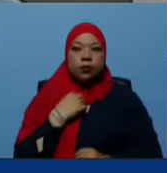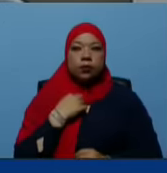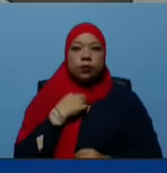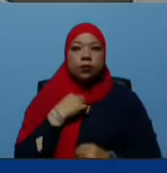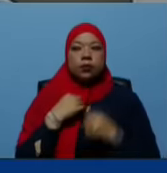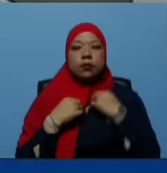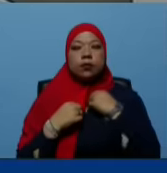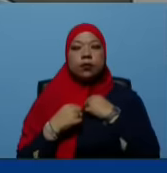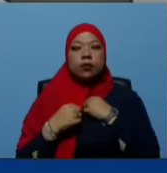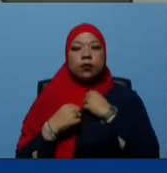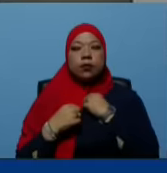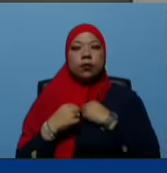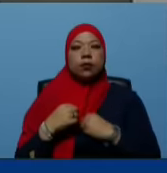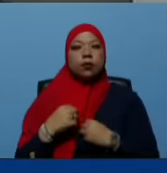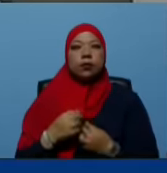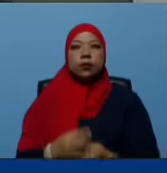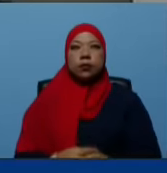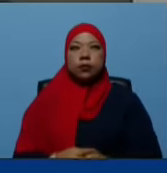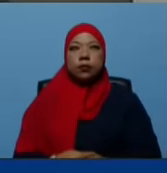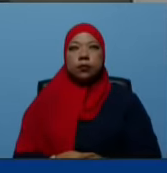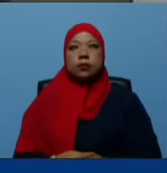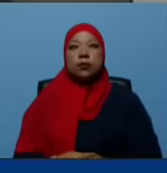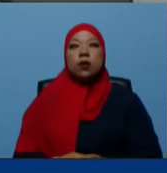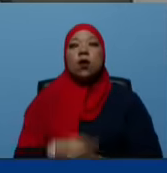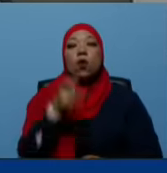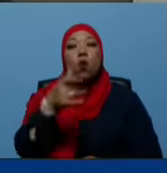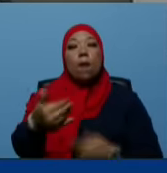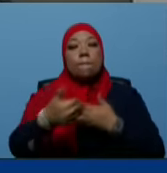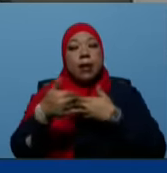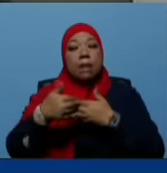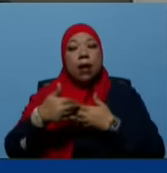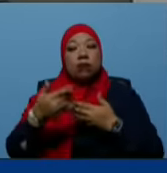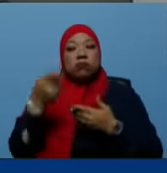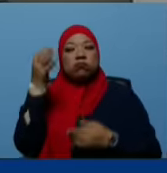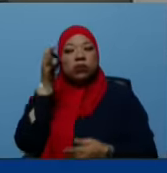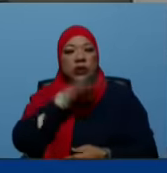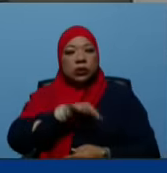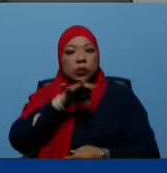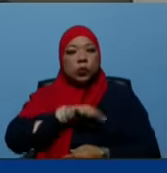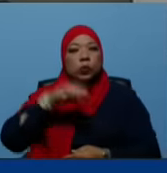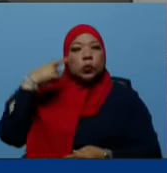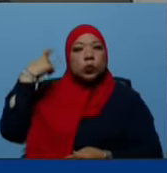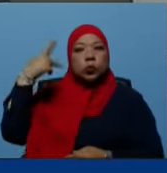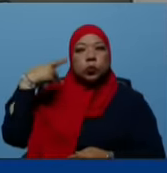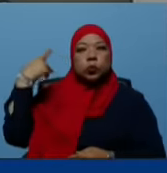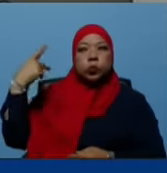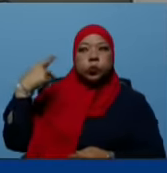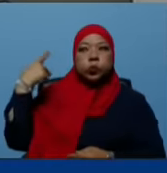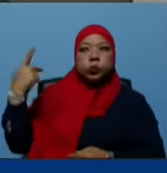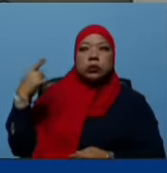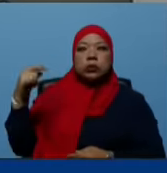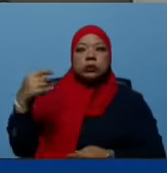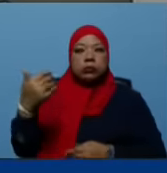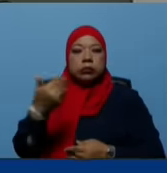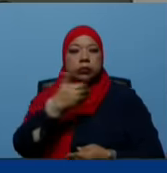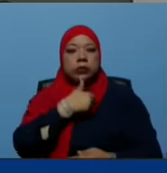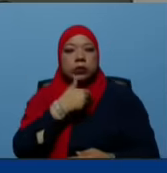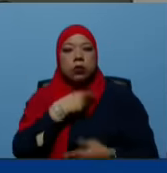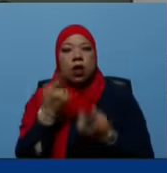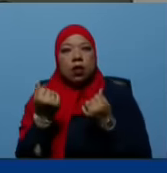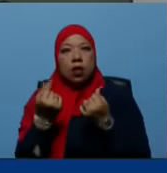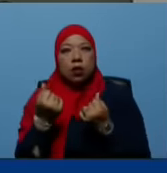Tiene un daño de carácter social, psicológico, ¿verdad? Pero tiene un daño de carácter